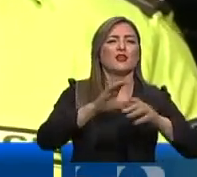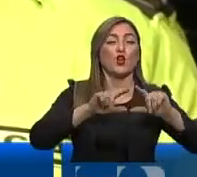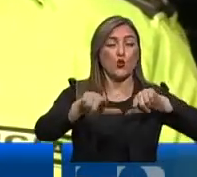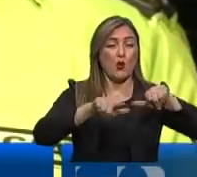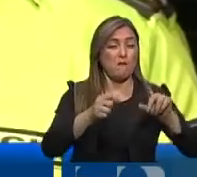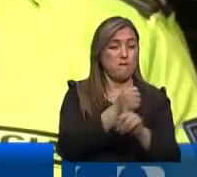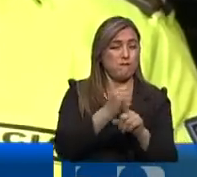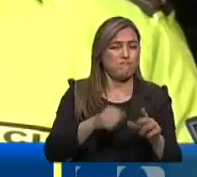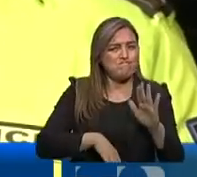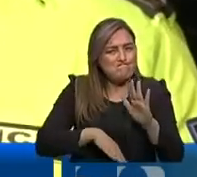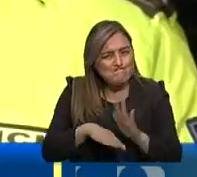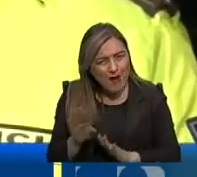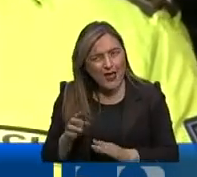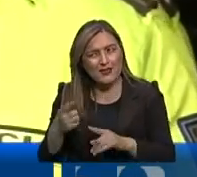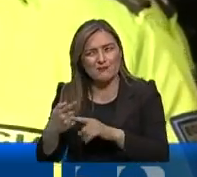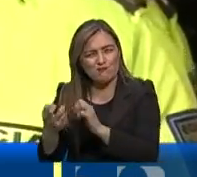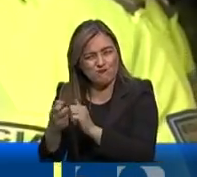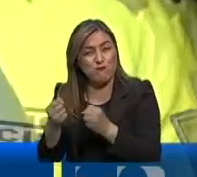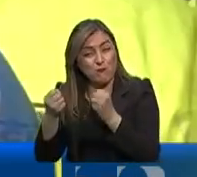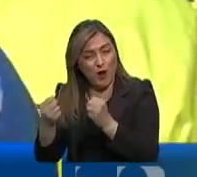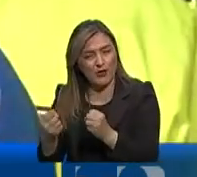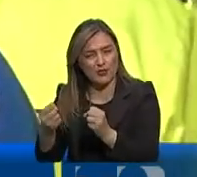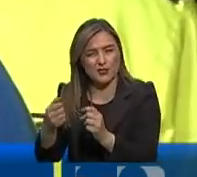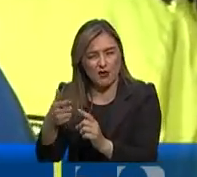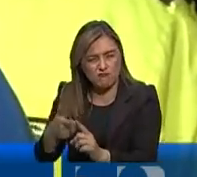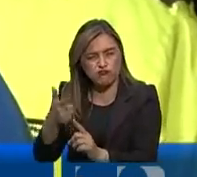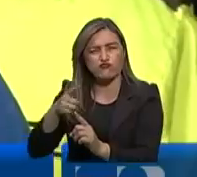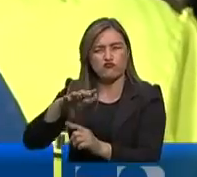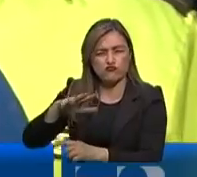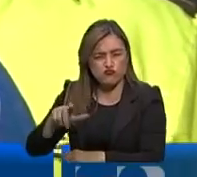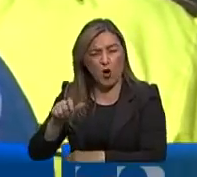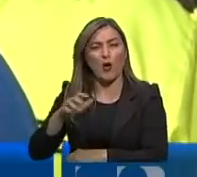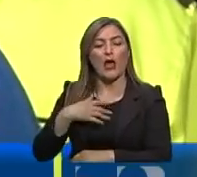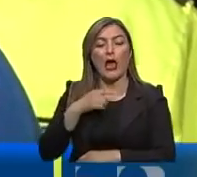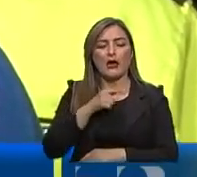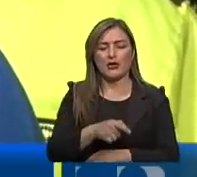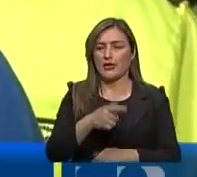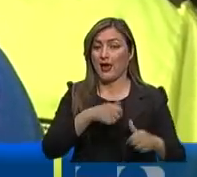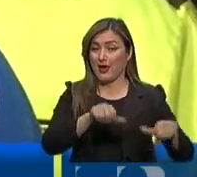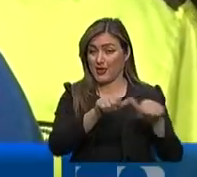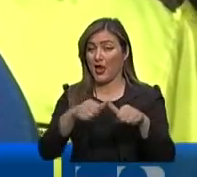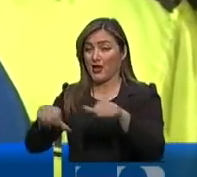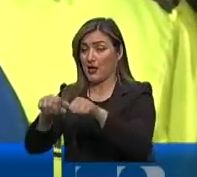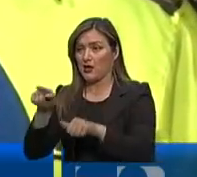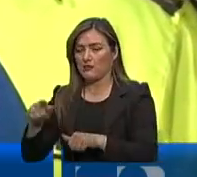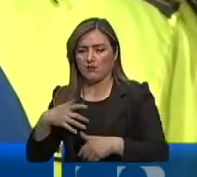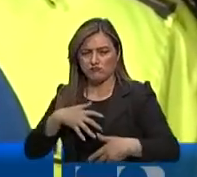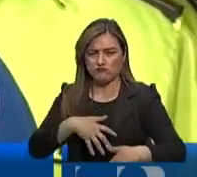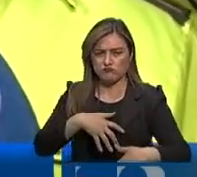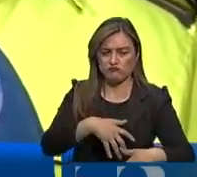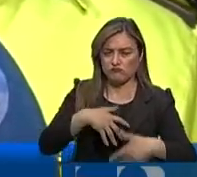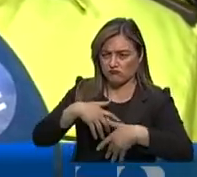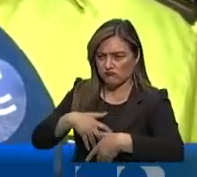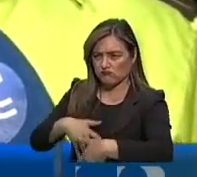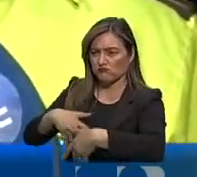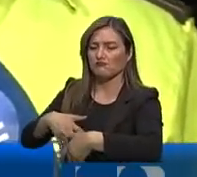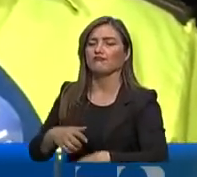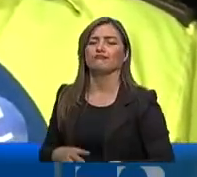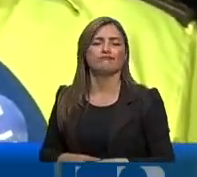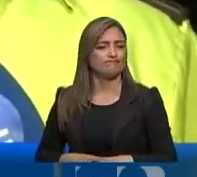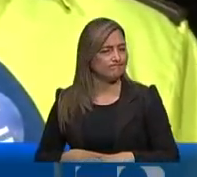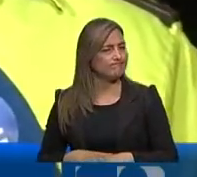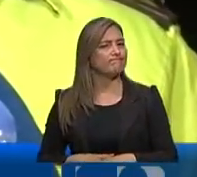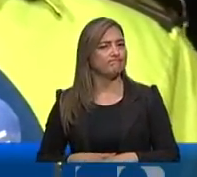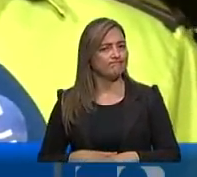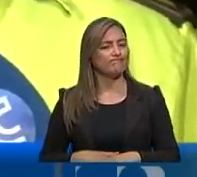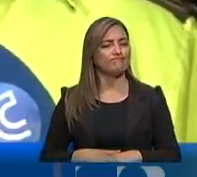varias instituciones y unidades de la Policía Nacional. Hemos intervenido en las áreas con problemas crónicos y en las áreas de concentración de violencia, es